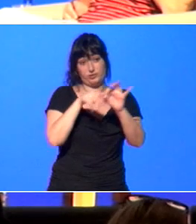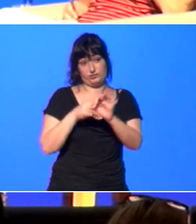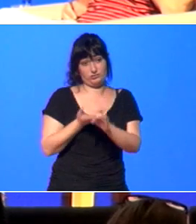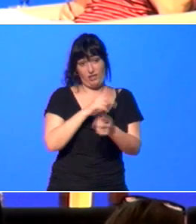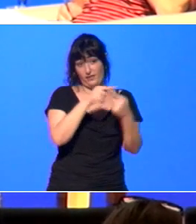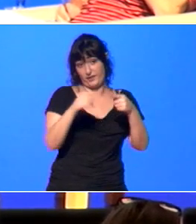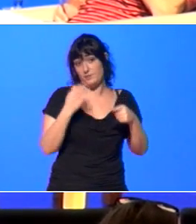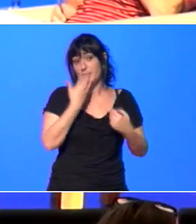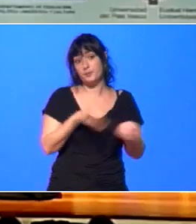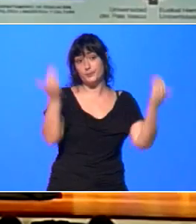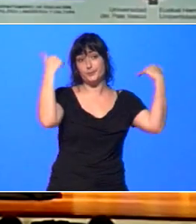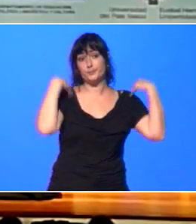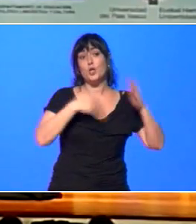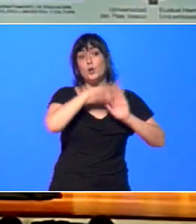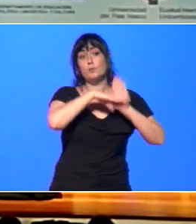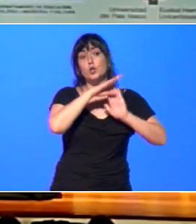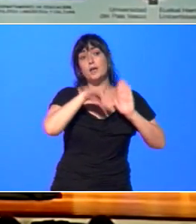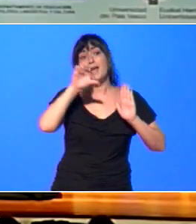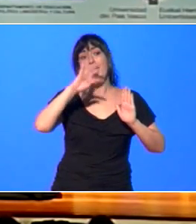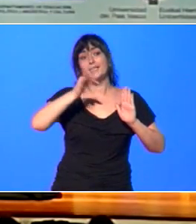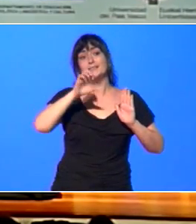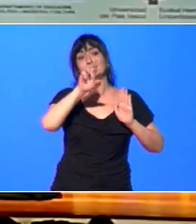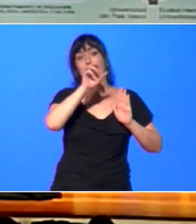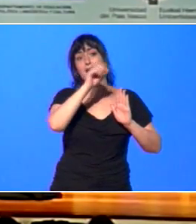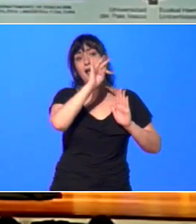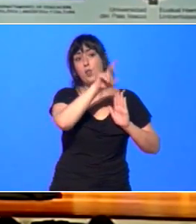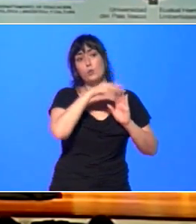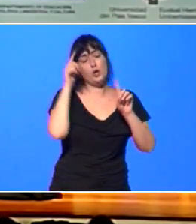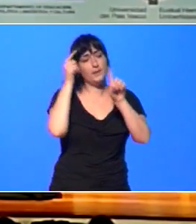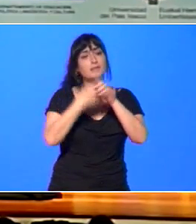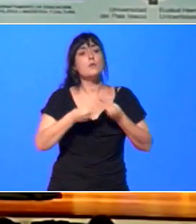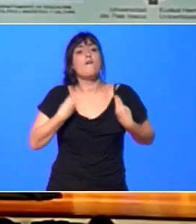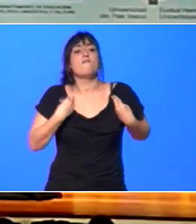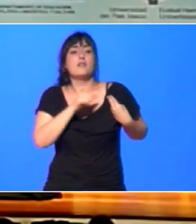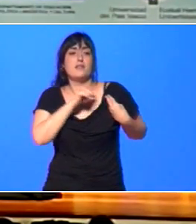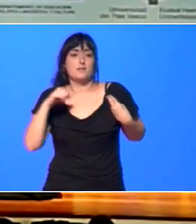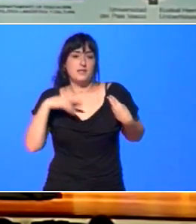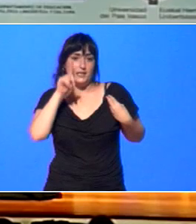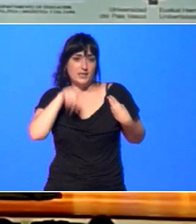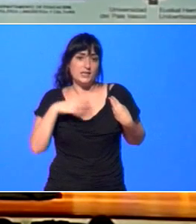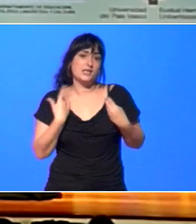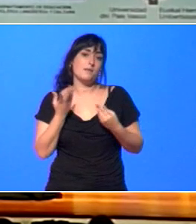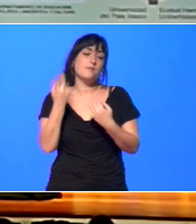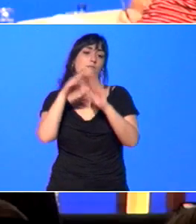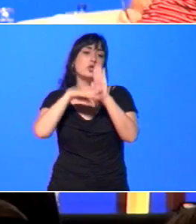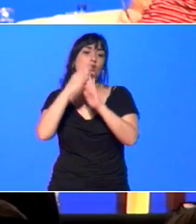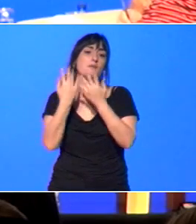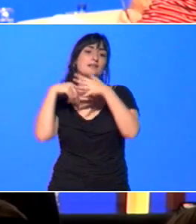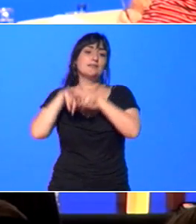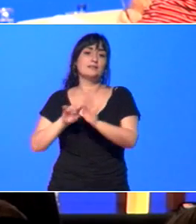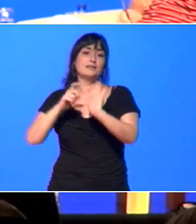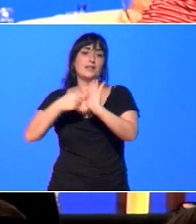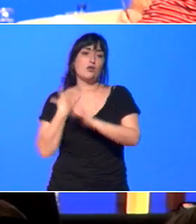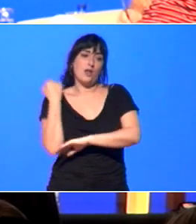responsable del programa Etxeratu de apoyo a la vida independiente y del programa LAN de empleo con apoyo. Ella es diplomada en Educación